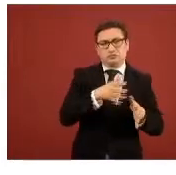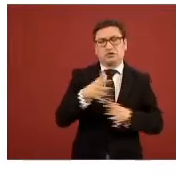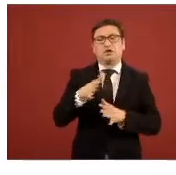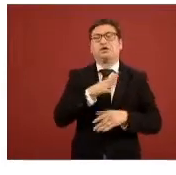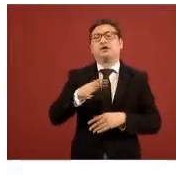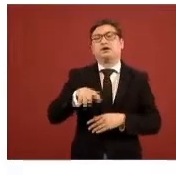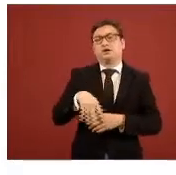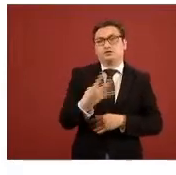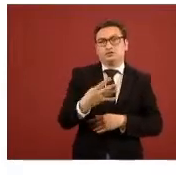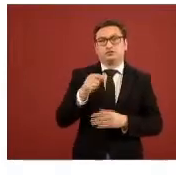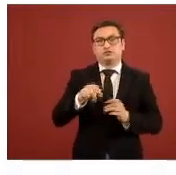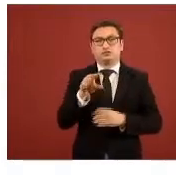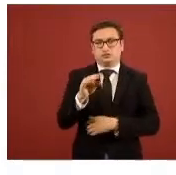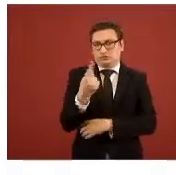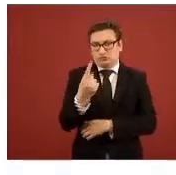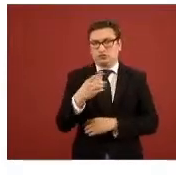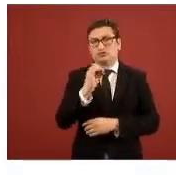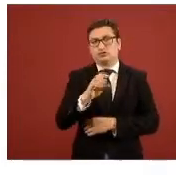14.91 y un